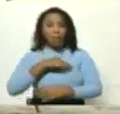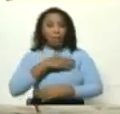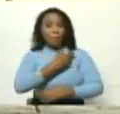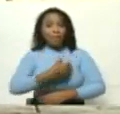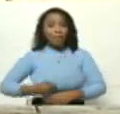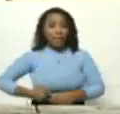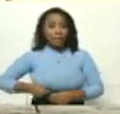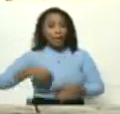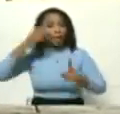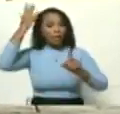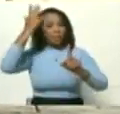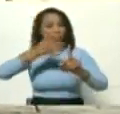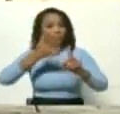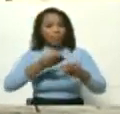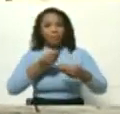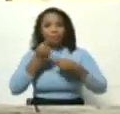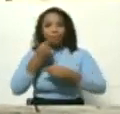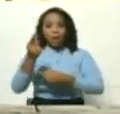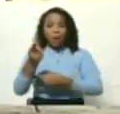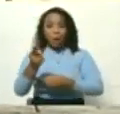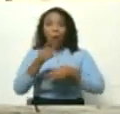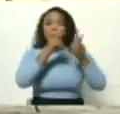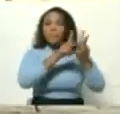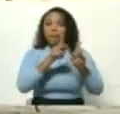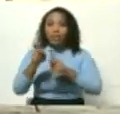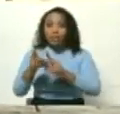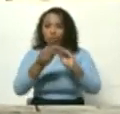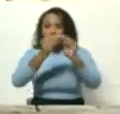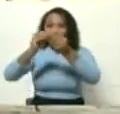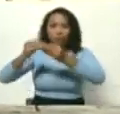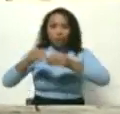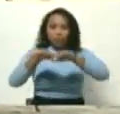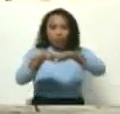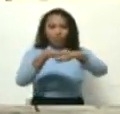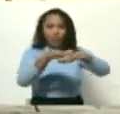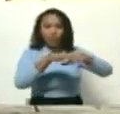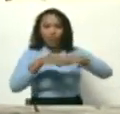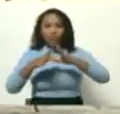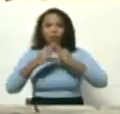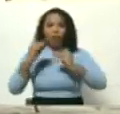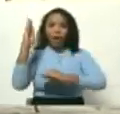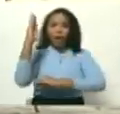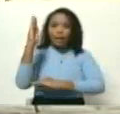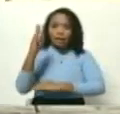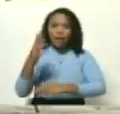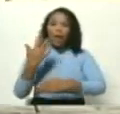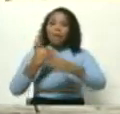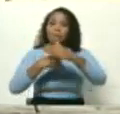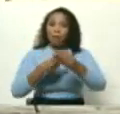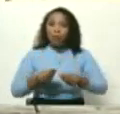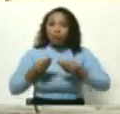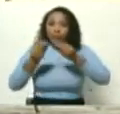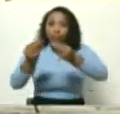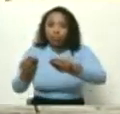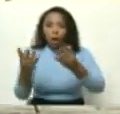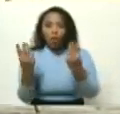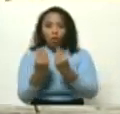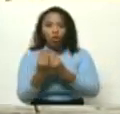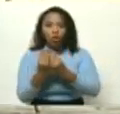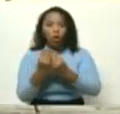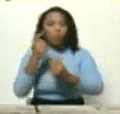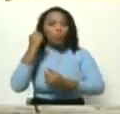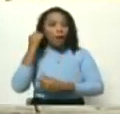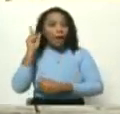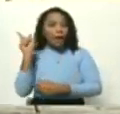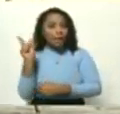la instrucción en ese plan de recuperación de iglesias, y vamos a entregar junto a Jacqueline Faría esta